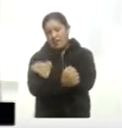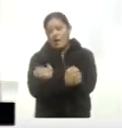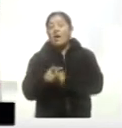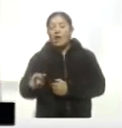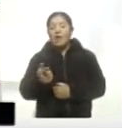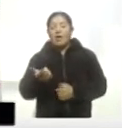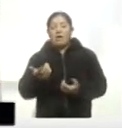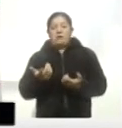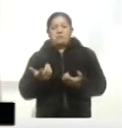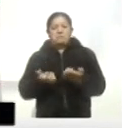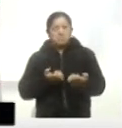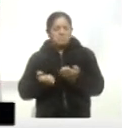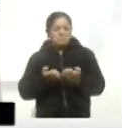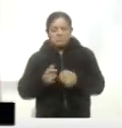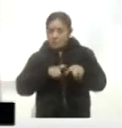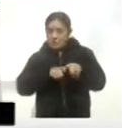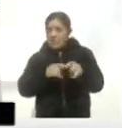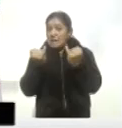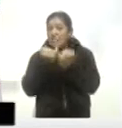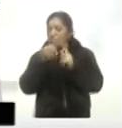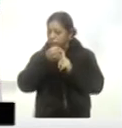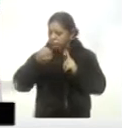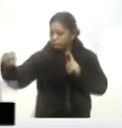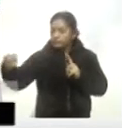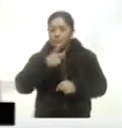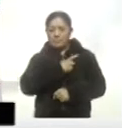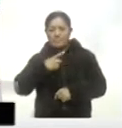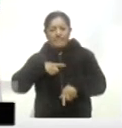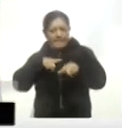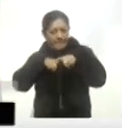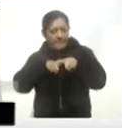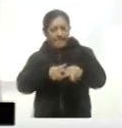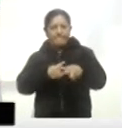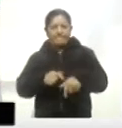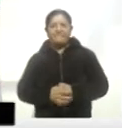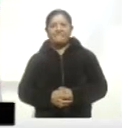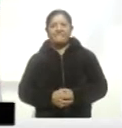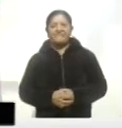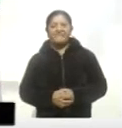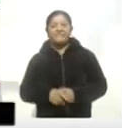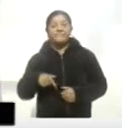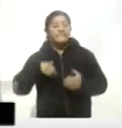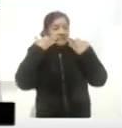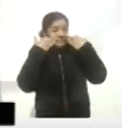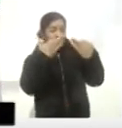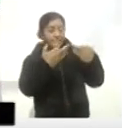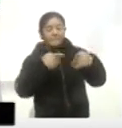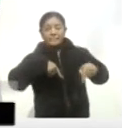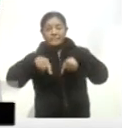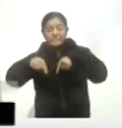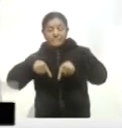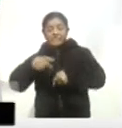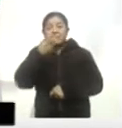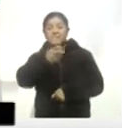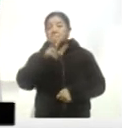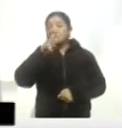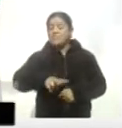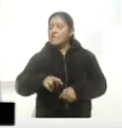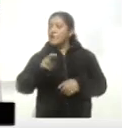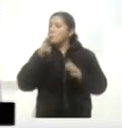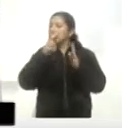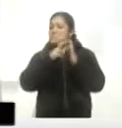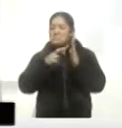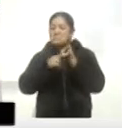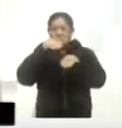la práctica, que no pierdan sobre todo la disciplina, ¿no? La continuidad al entrenamiento. Y lo estamos viendo con el fútbol, ¿no? Que es un deporte que es cierto, bajo estrictas